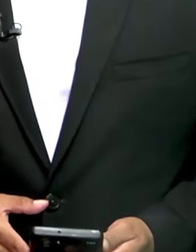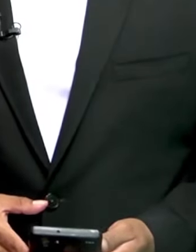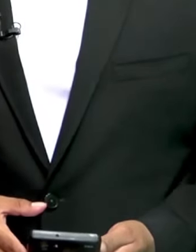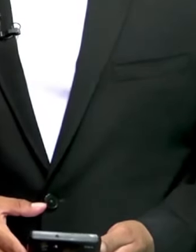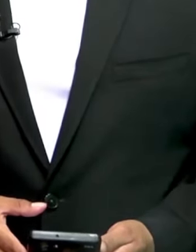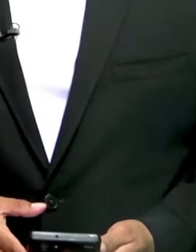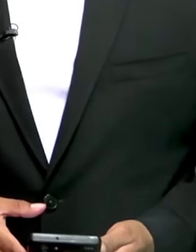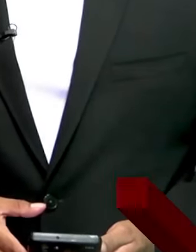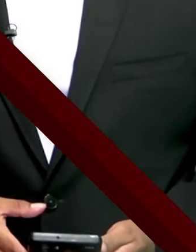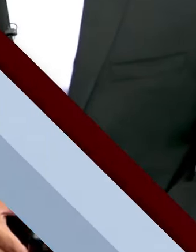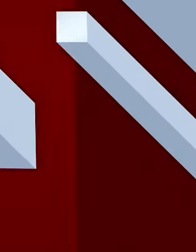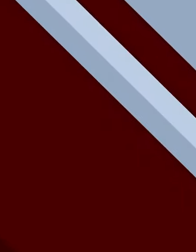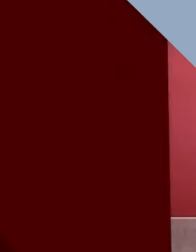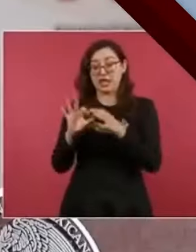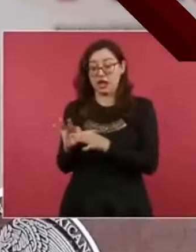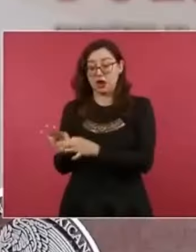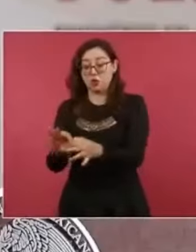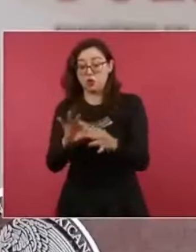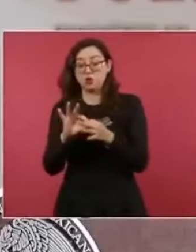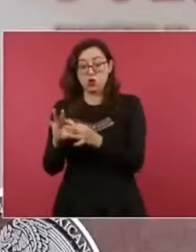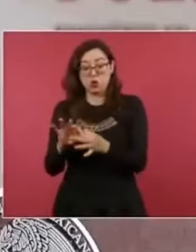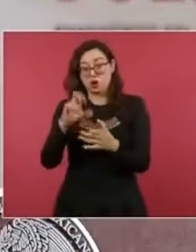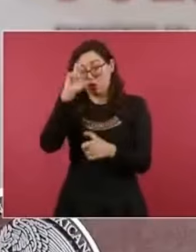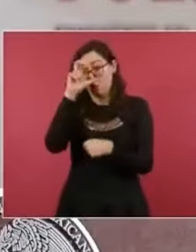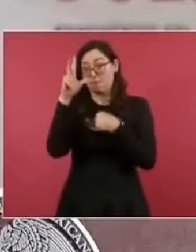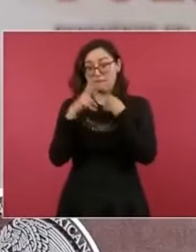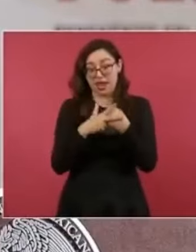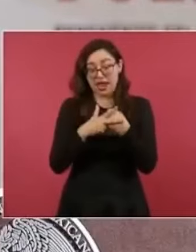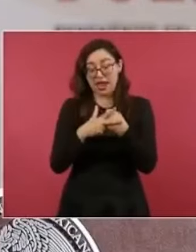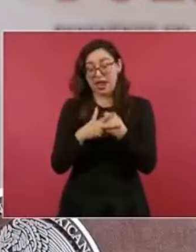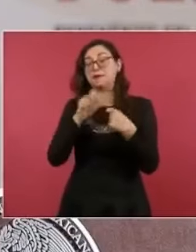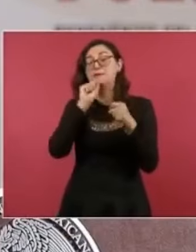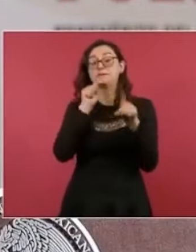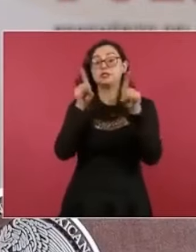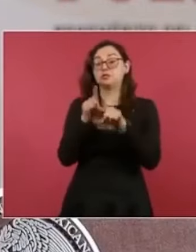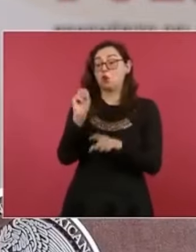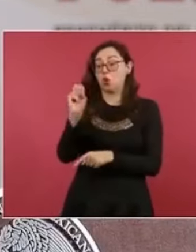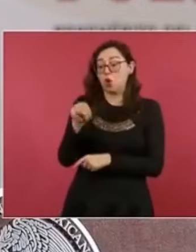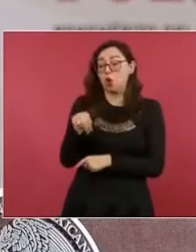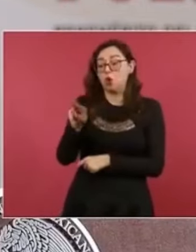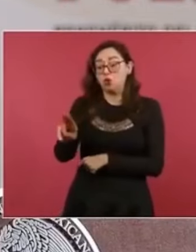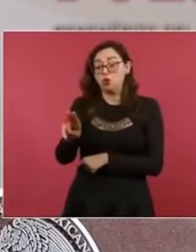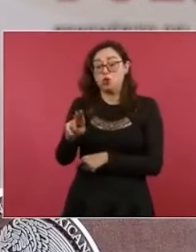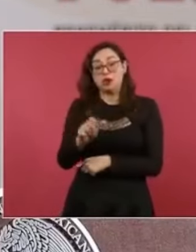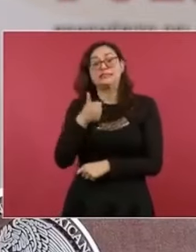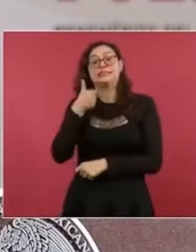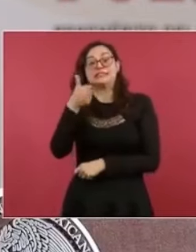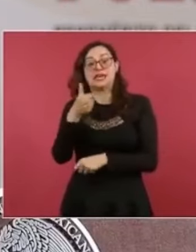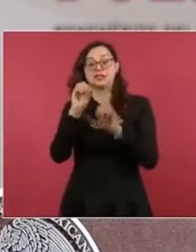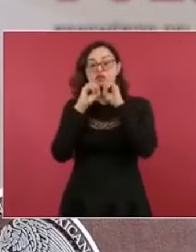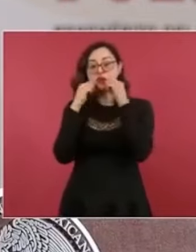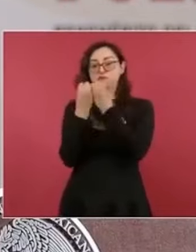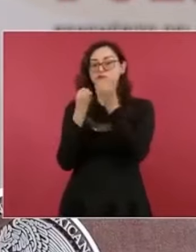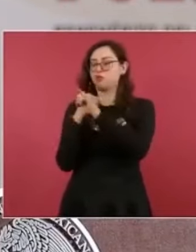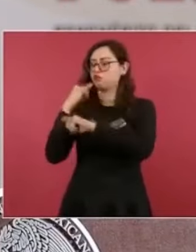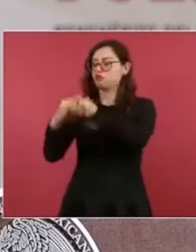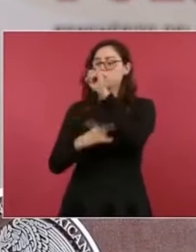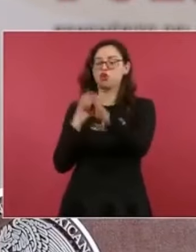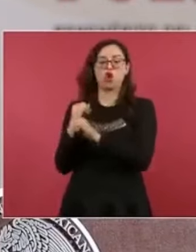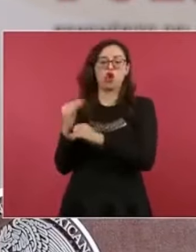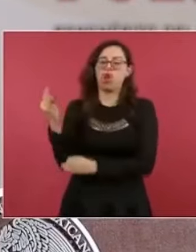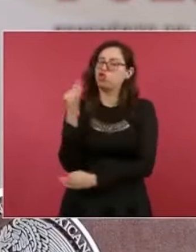quedaron exhibidos una vez más. Entre otros 6 organismos internacionales, las muestras de solidaridad con México no